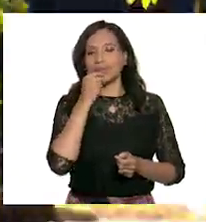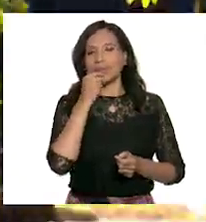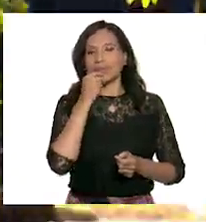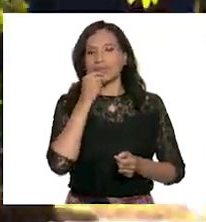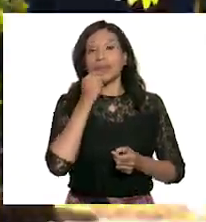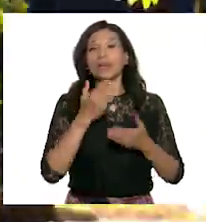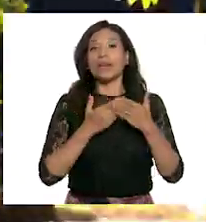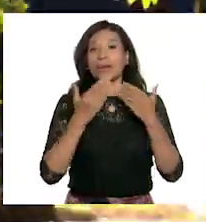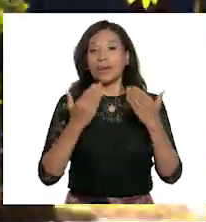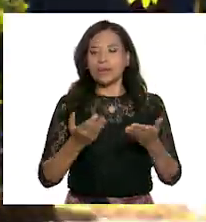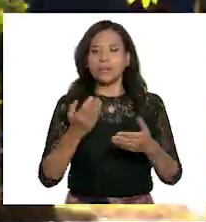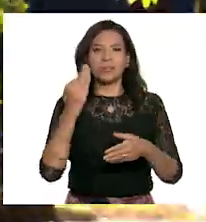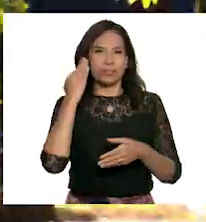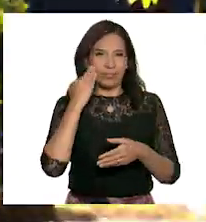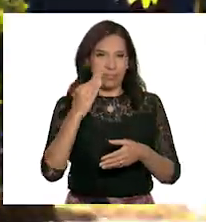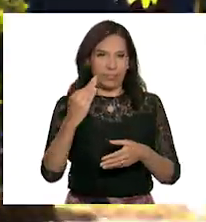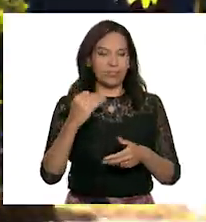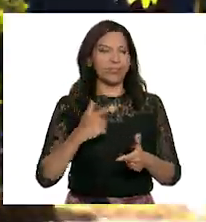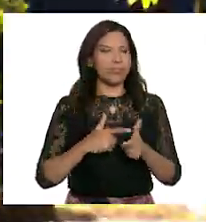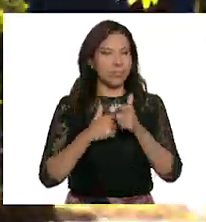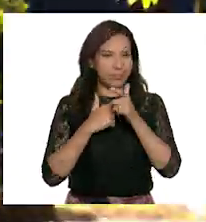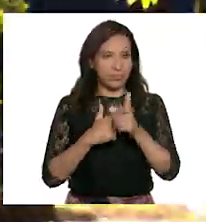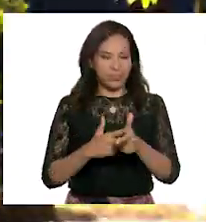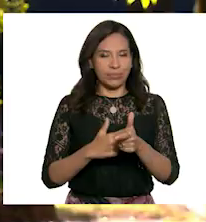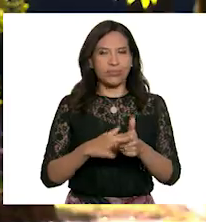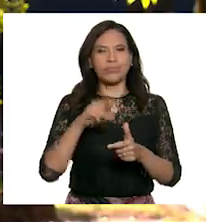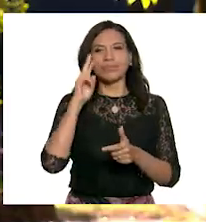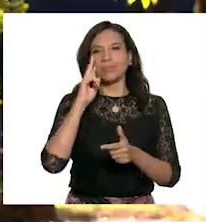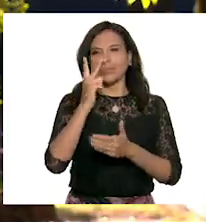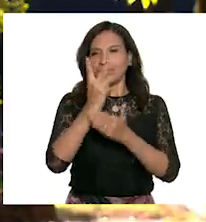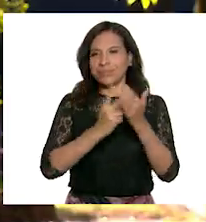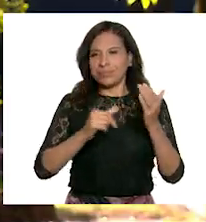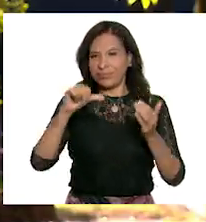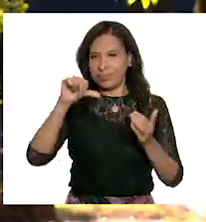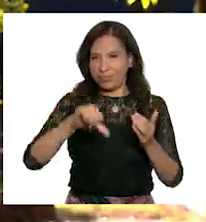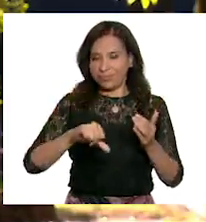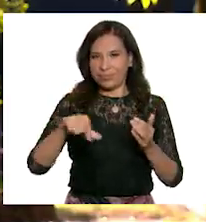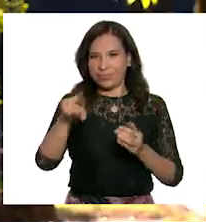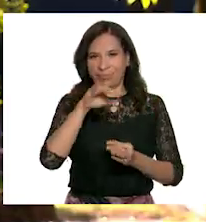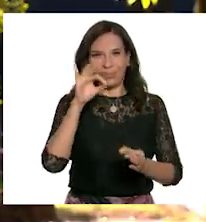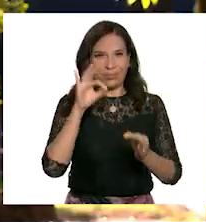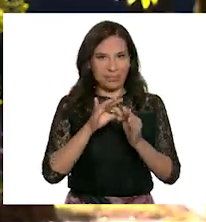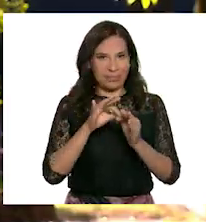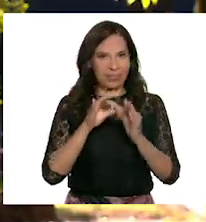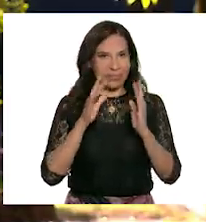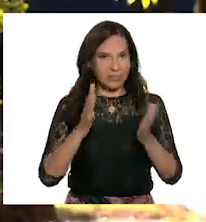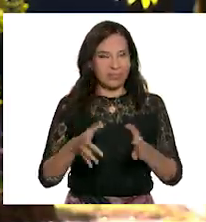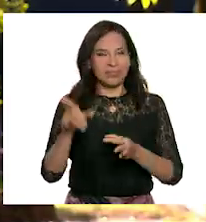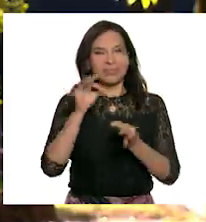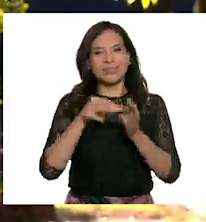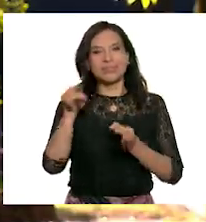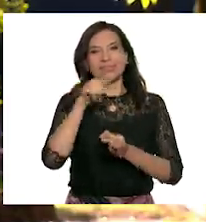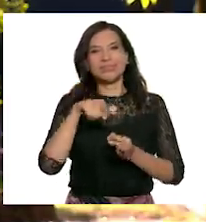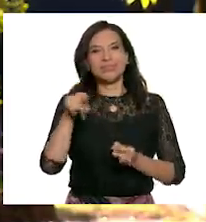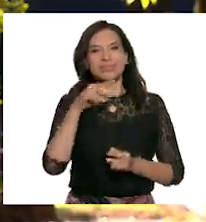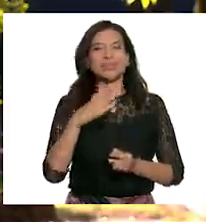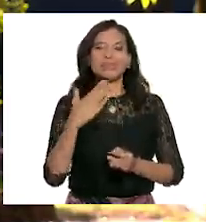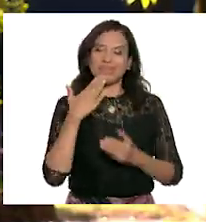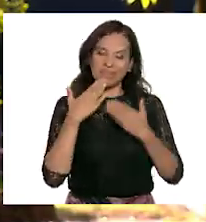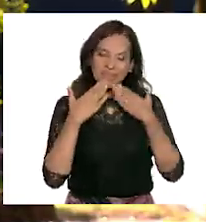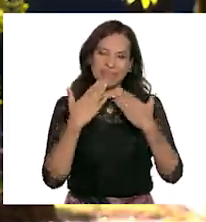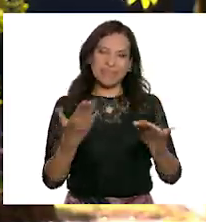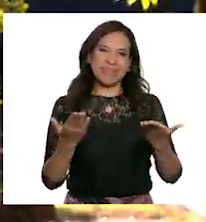Ahora es momento de seguir con el programa de hoy. ¿Listas? ¿Listos?